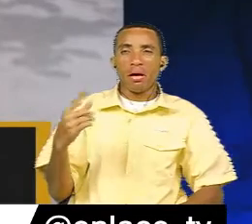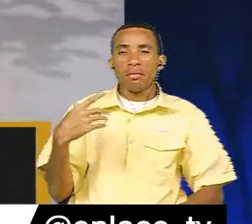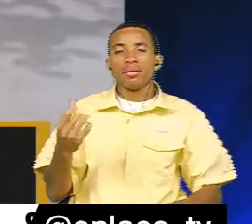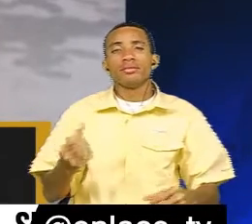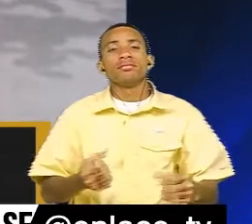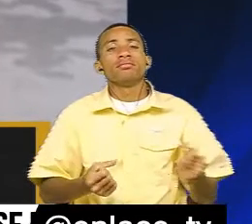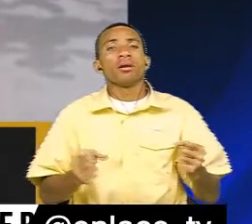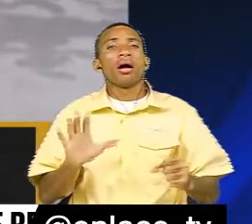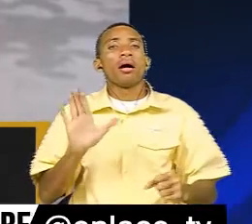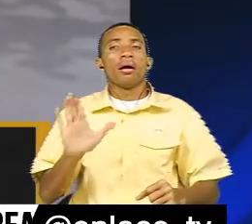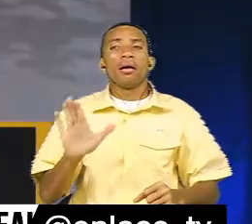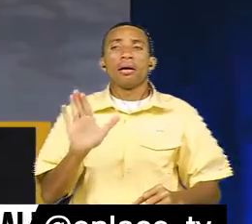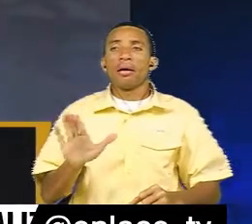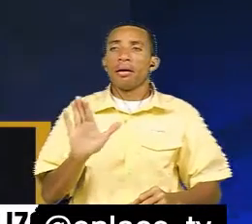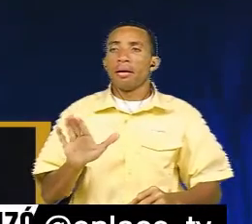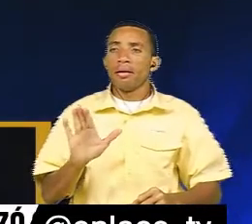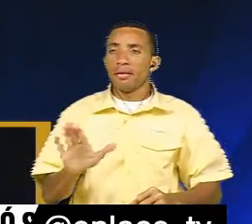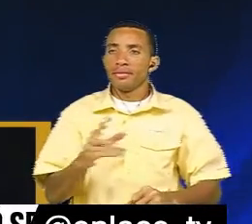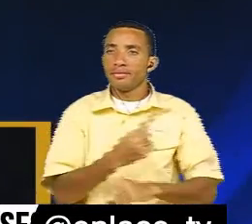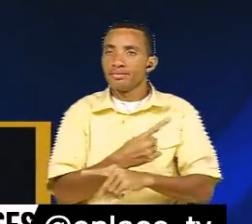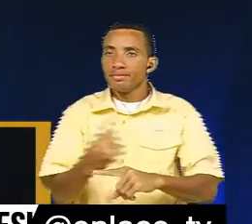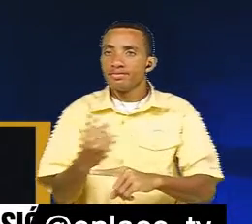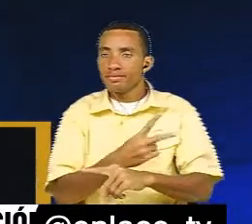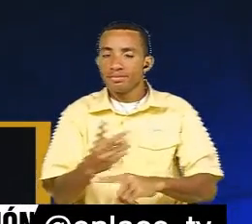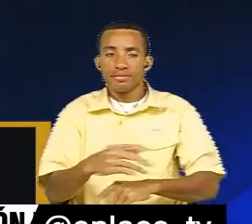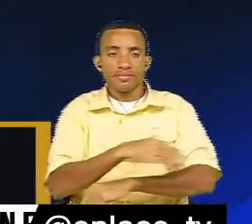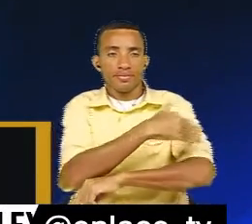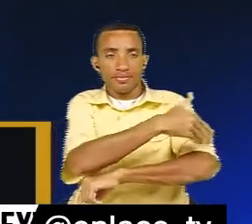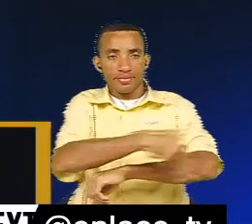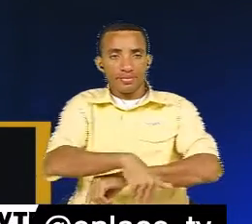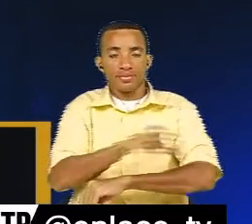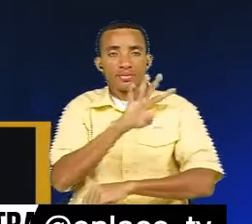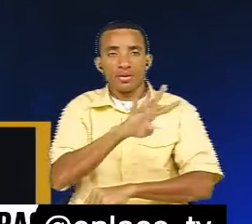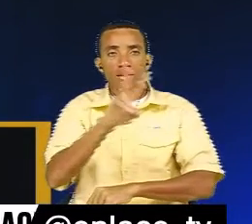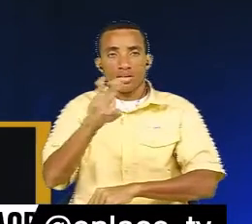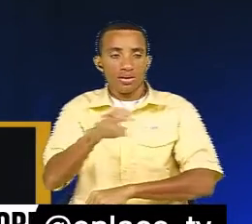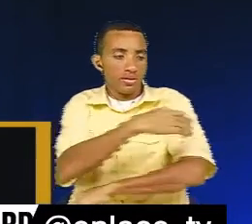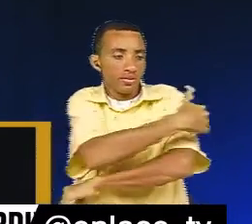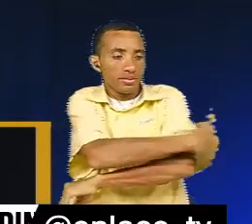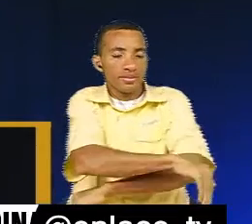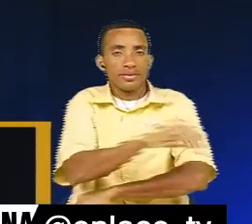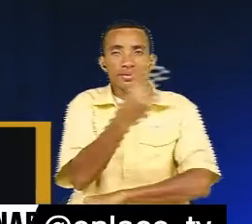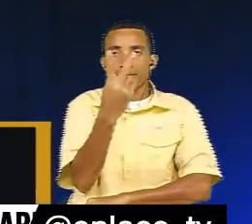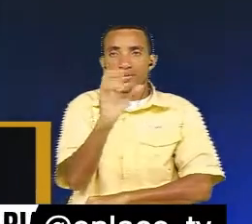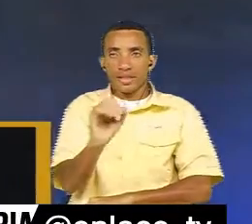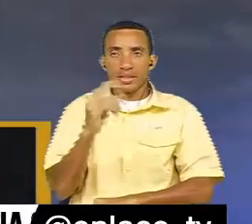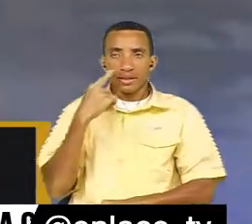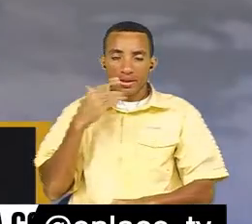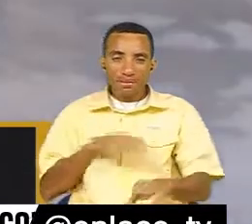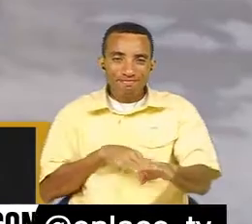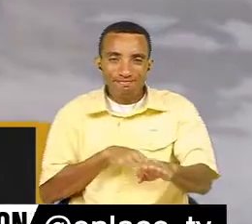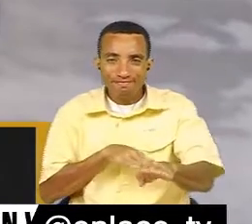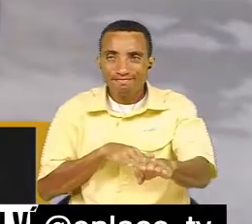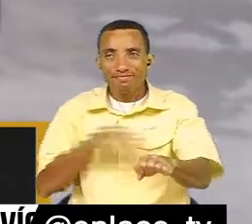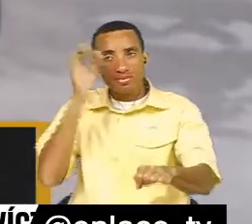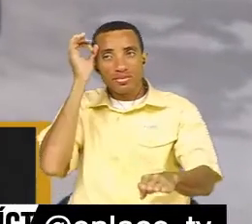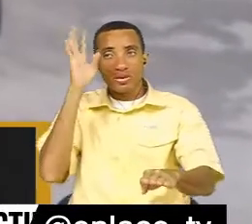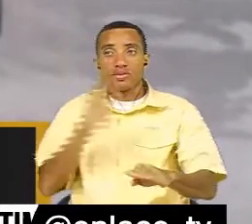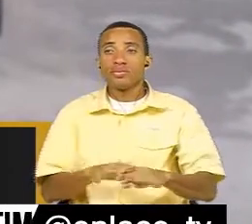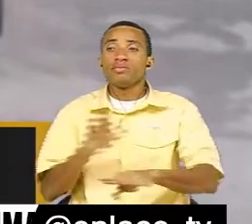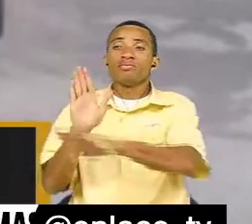varias semanas mal parqueado en la calle 47 con carrera 20, obstaculizando el tráfico en la vía. Hacen el llamado al dueño